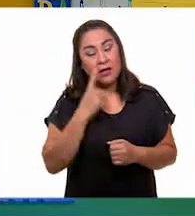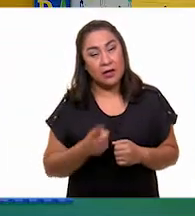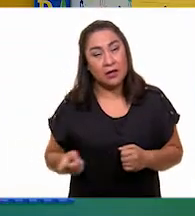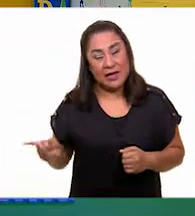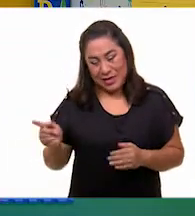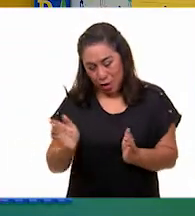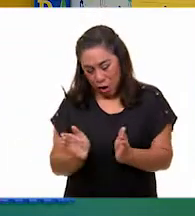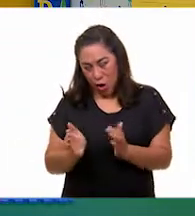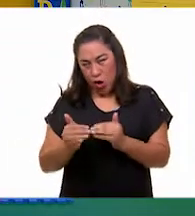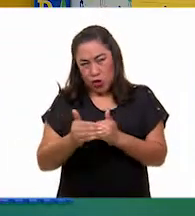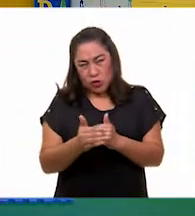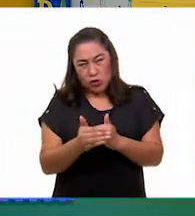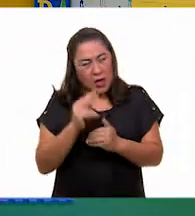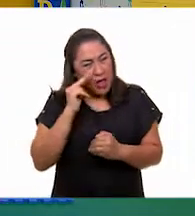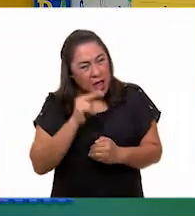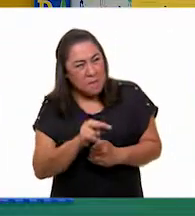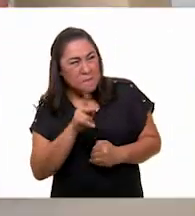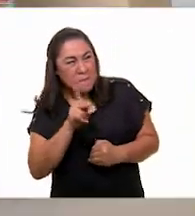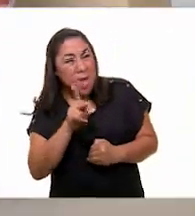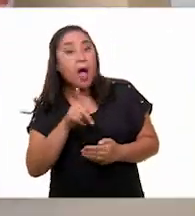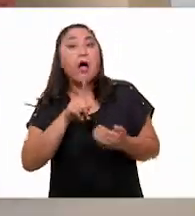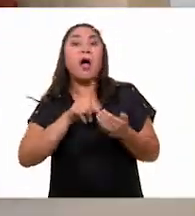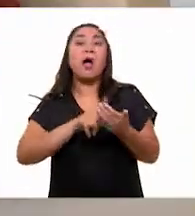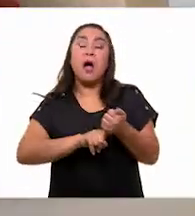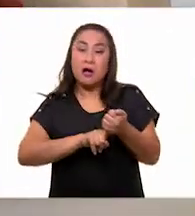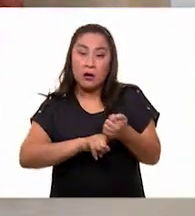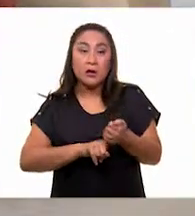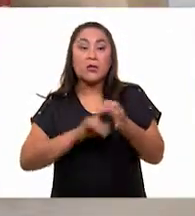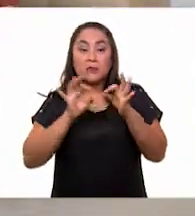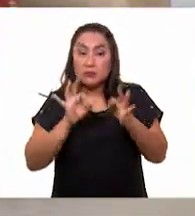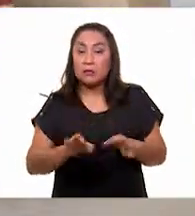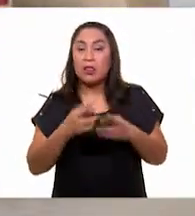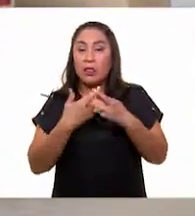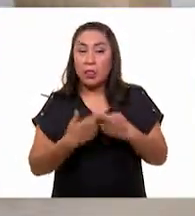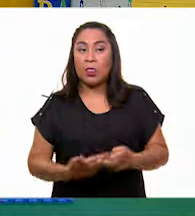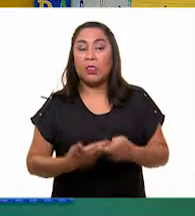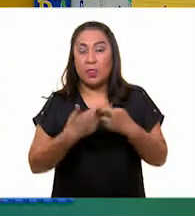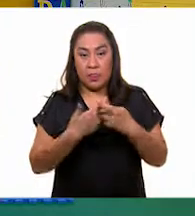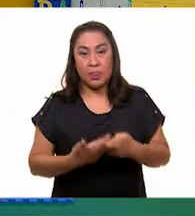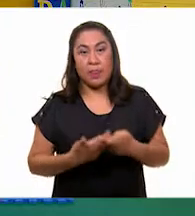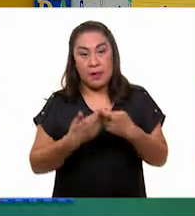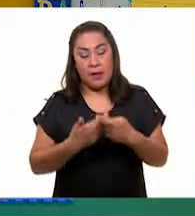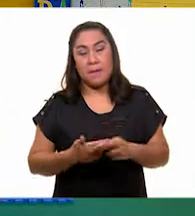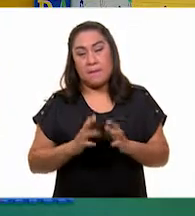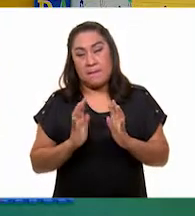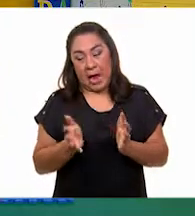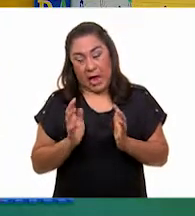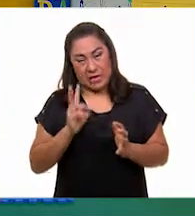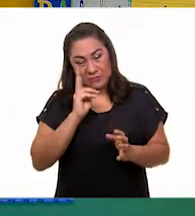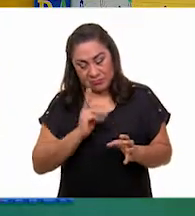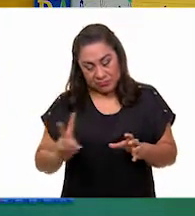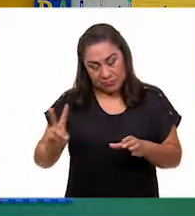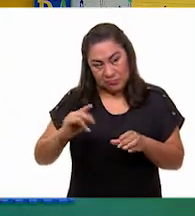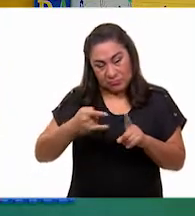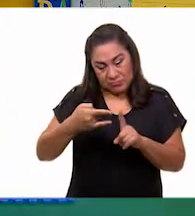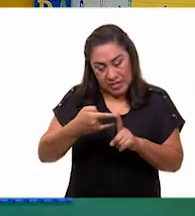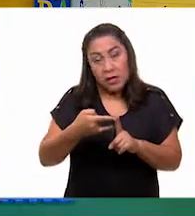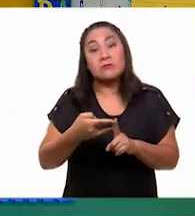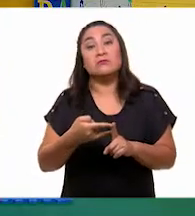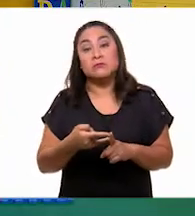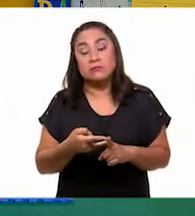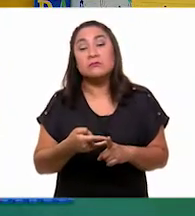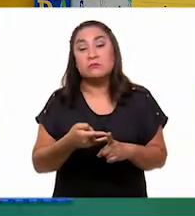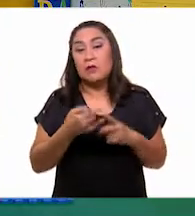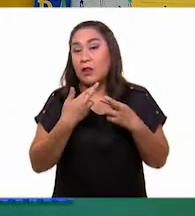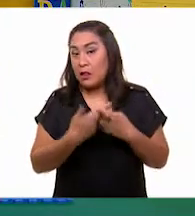es pequeño, pero en realidad, ocupando todo el espacio, o más bien el volumen de este cuerpo, pues sí requiere